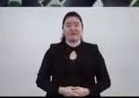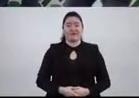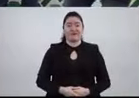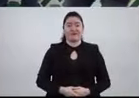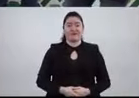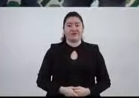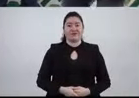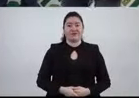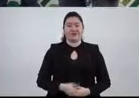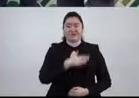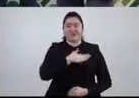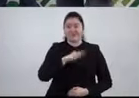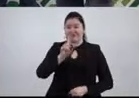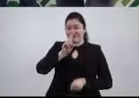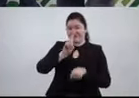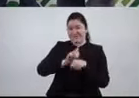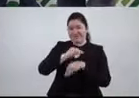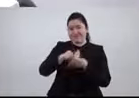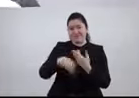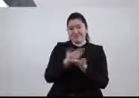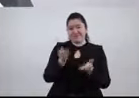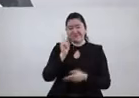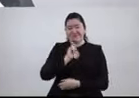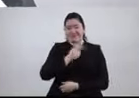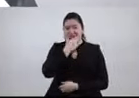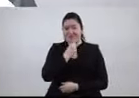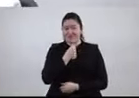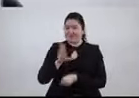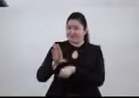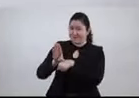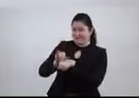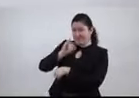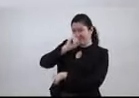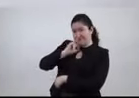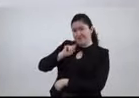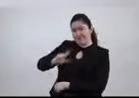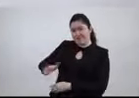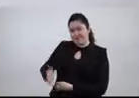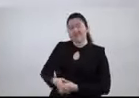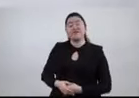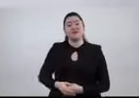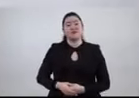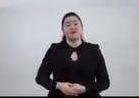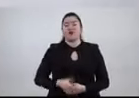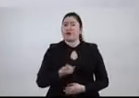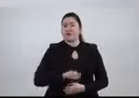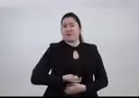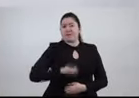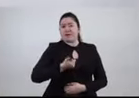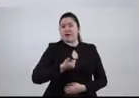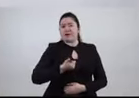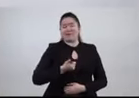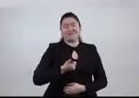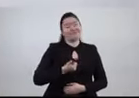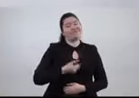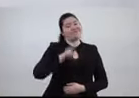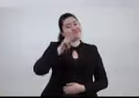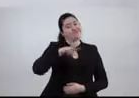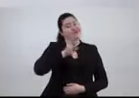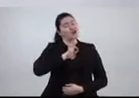Bueno, buenos días a todas y todos, con su permiso, jefa. Primero que nada,